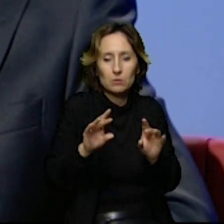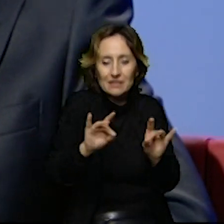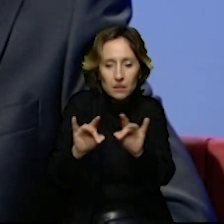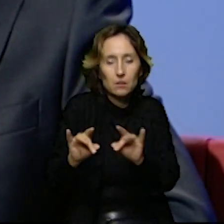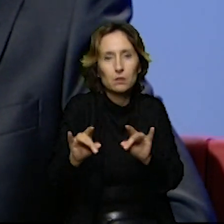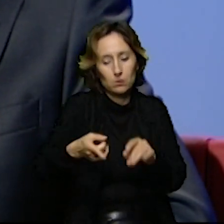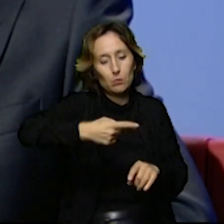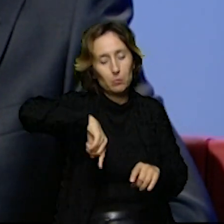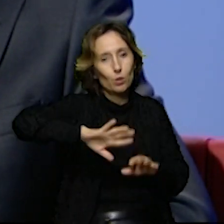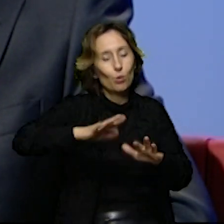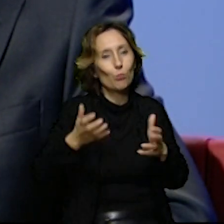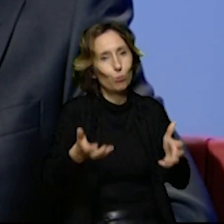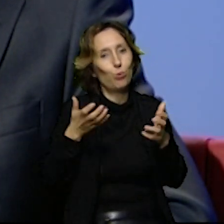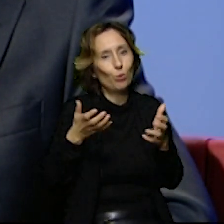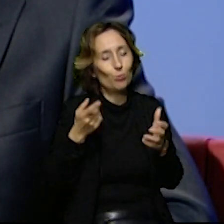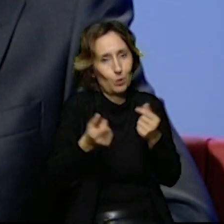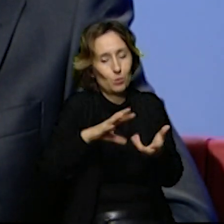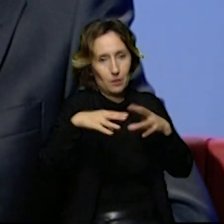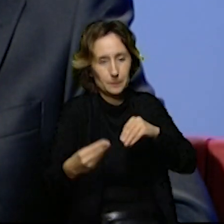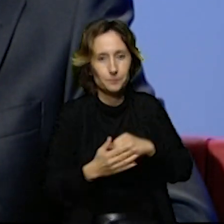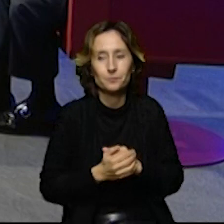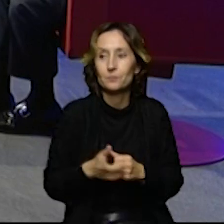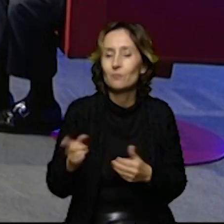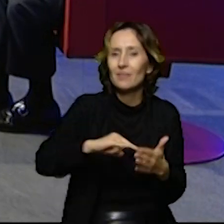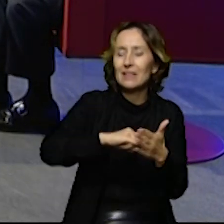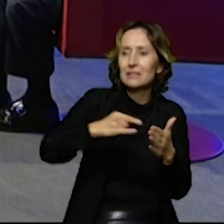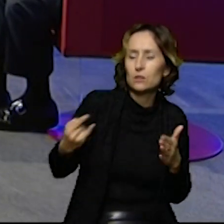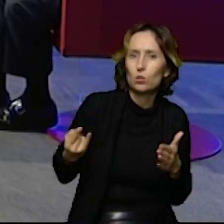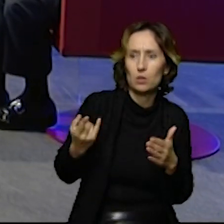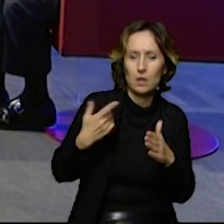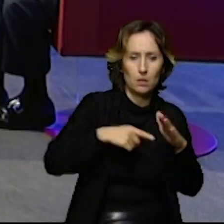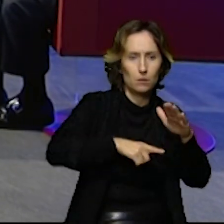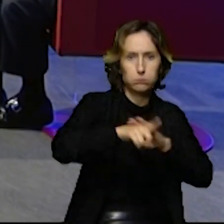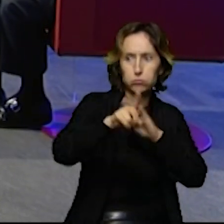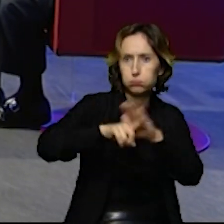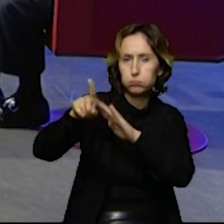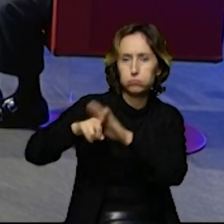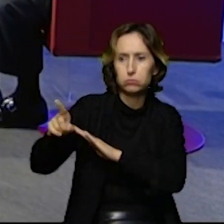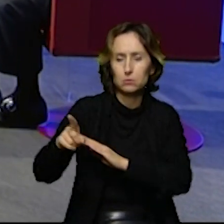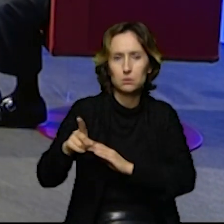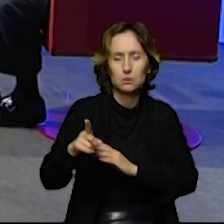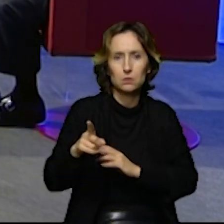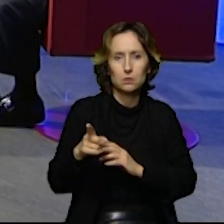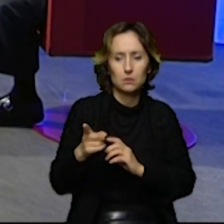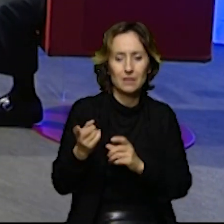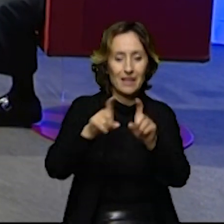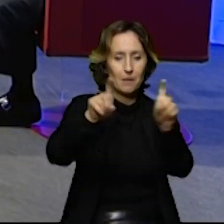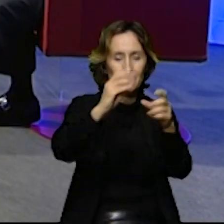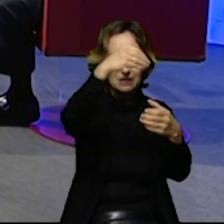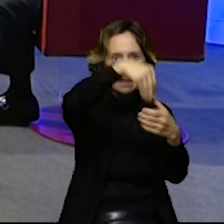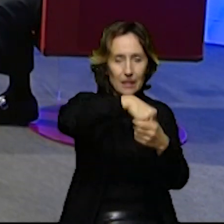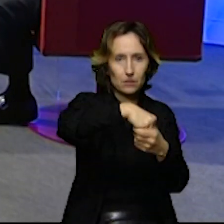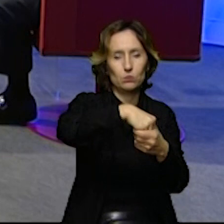ventaja. Claro, la tecnología siempre, todos esos adelantos han venido de manera interna en las empresas,